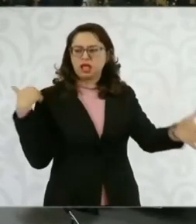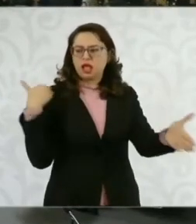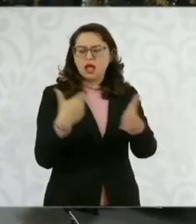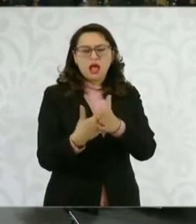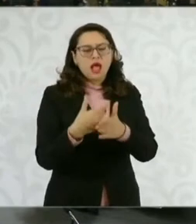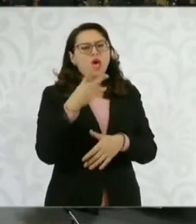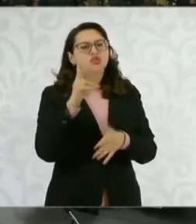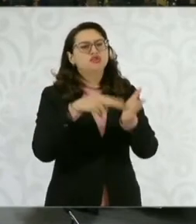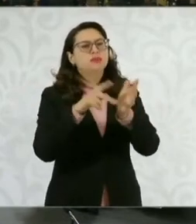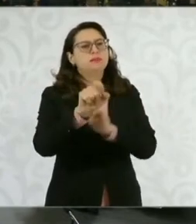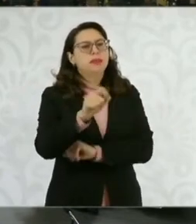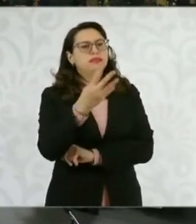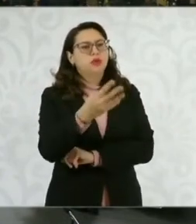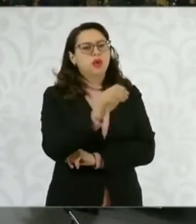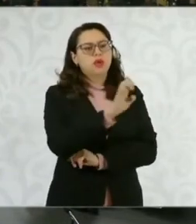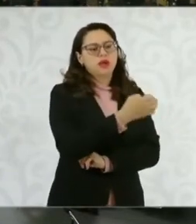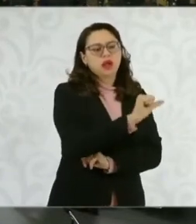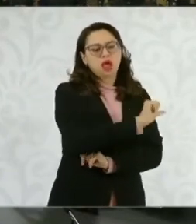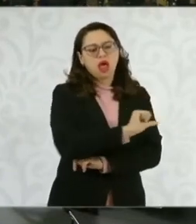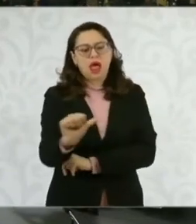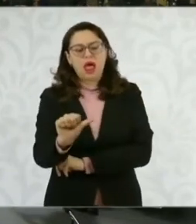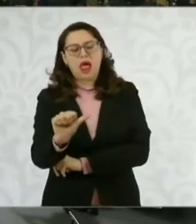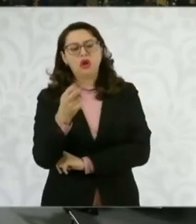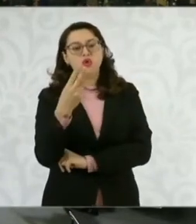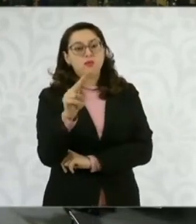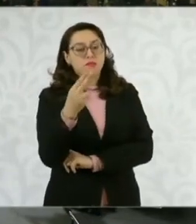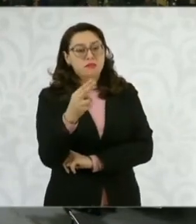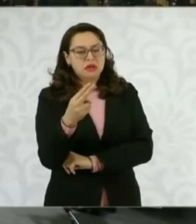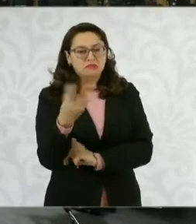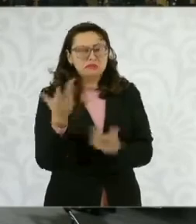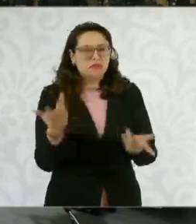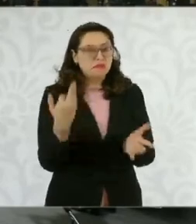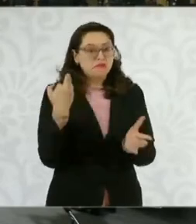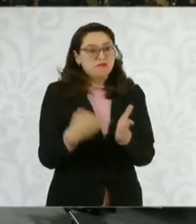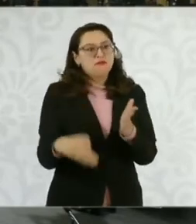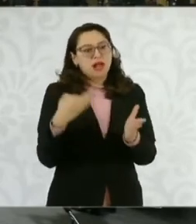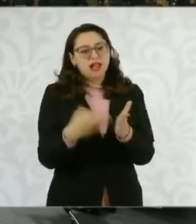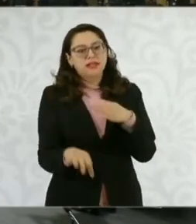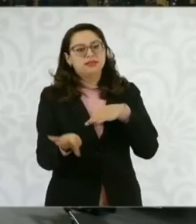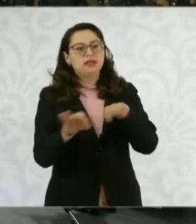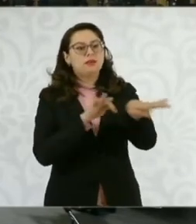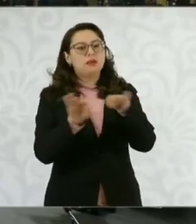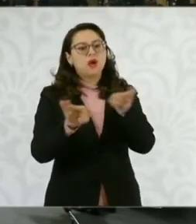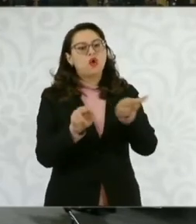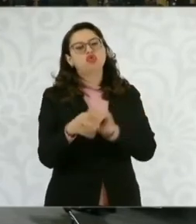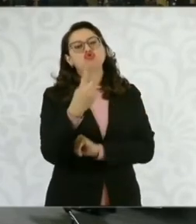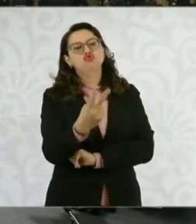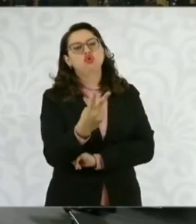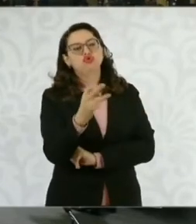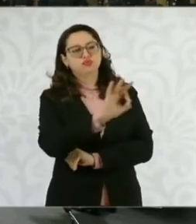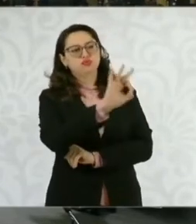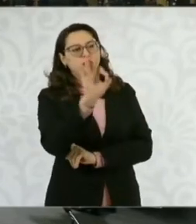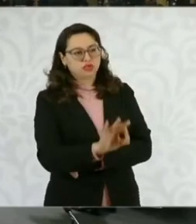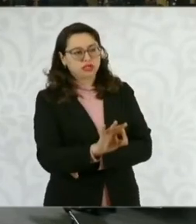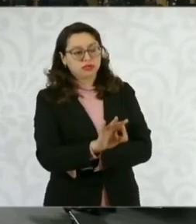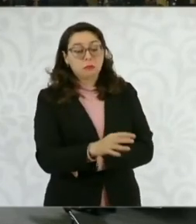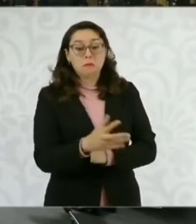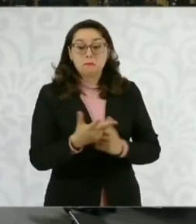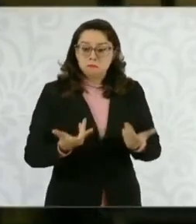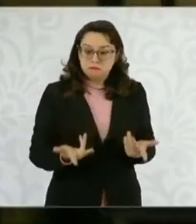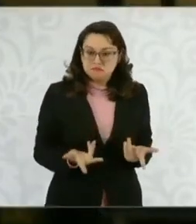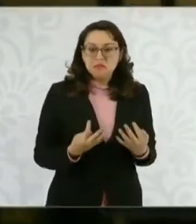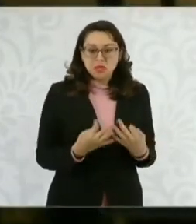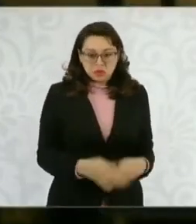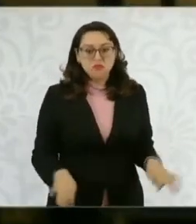noviembre. Presenta una tasa de desempleo del 2.6%, muy similar a la que ya se había reportado el día de ayer. Es bien importante esta